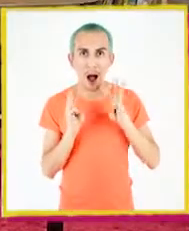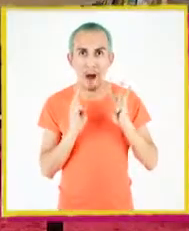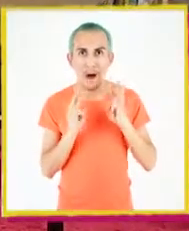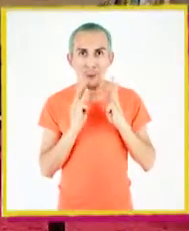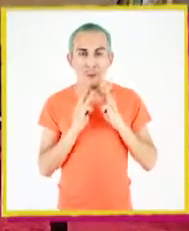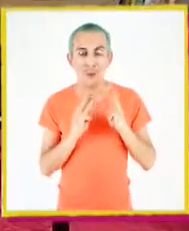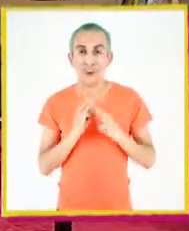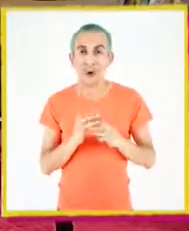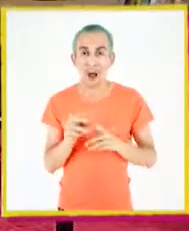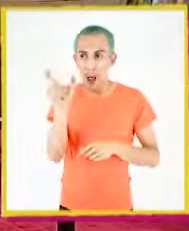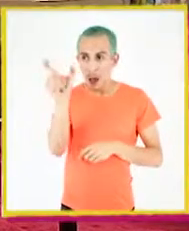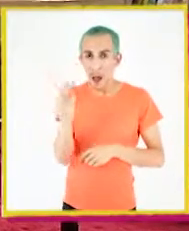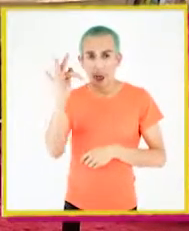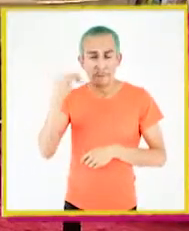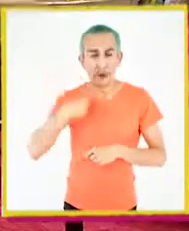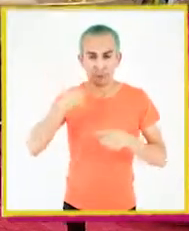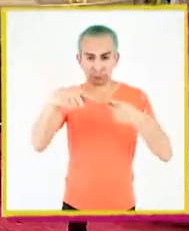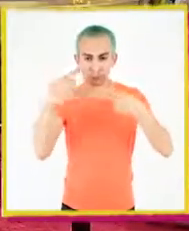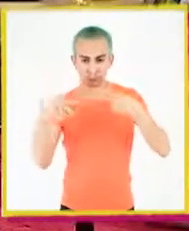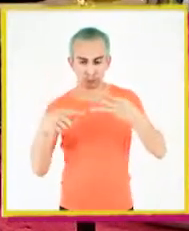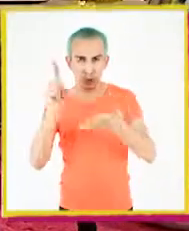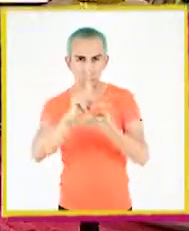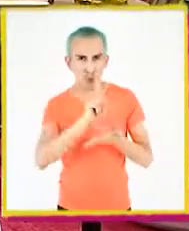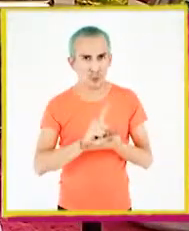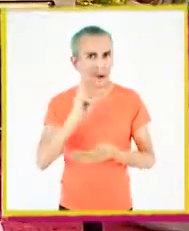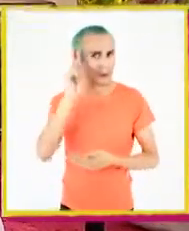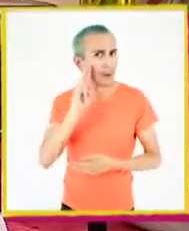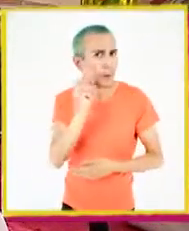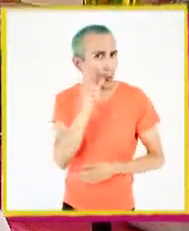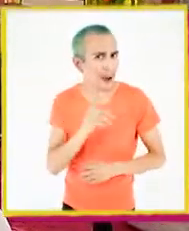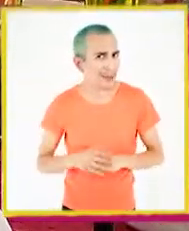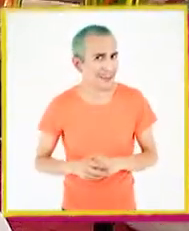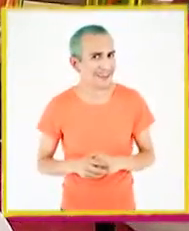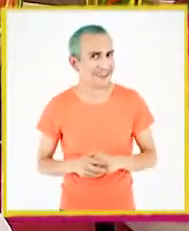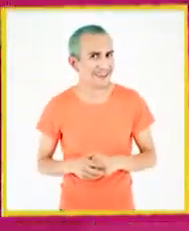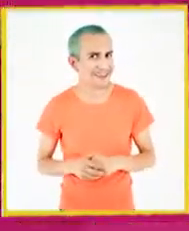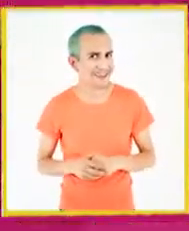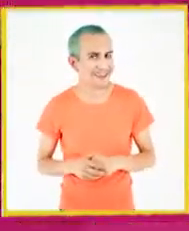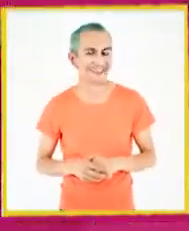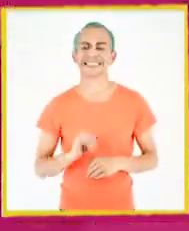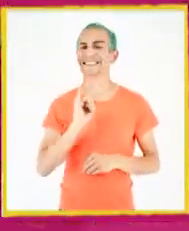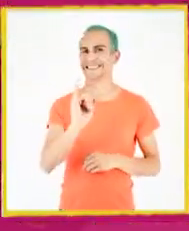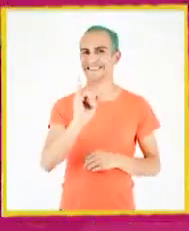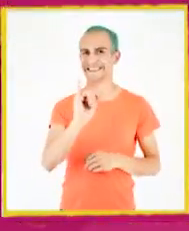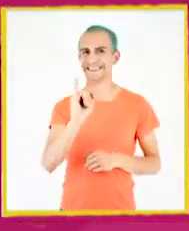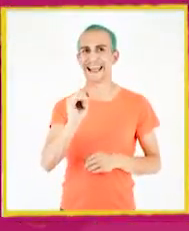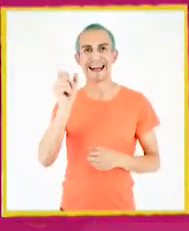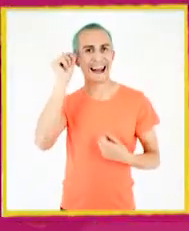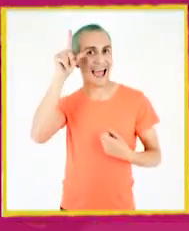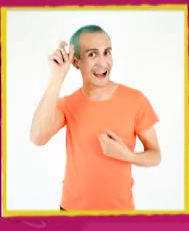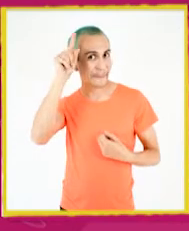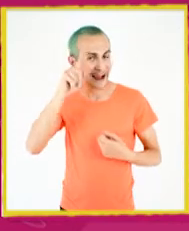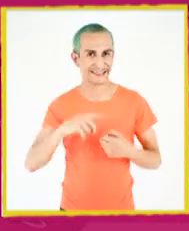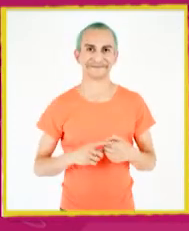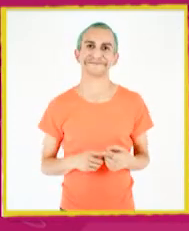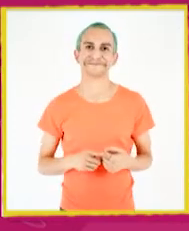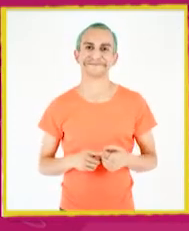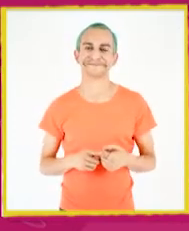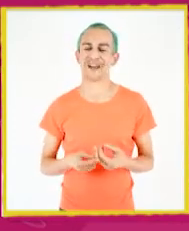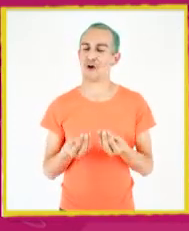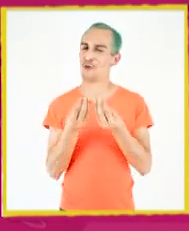¡Wow! Daniel estuvo en muchos lugares. ¿Recuerdan en cuáles? ¡Sí! ¡Claro! ¡En